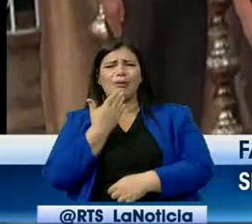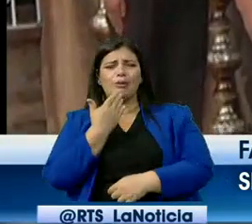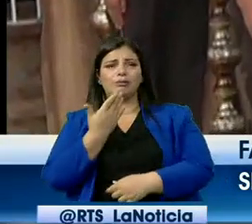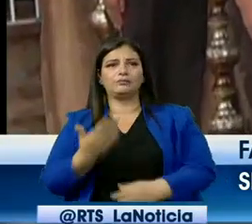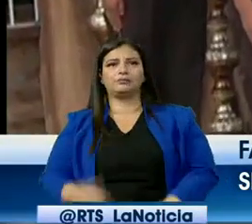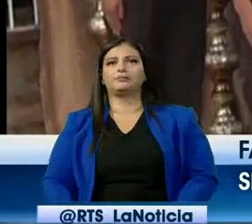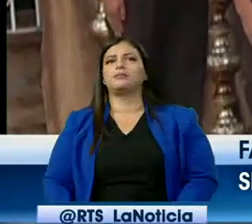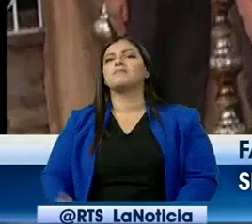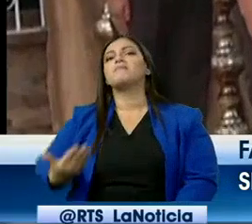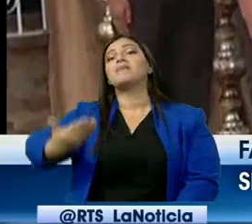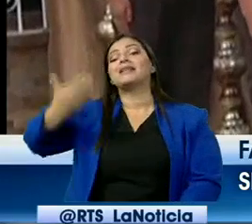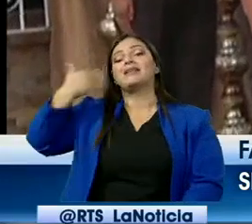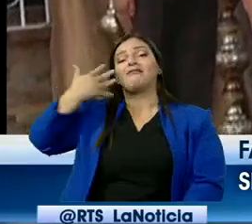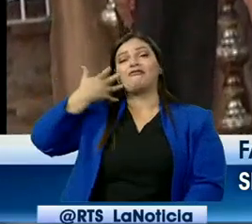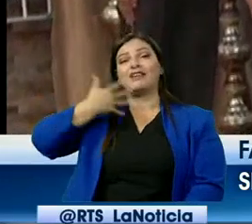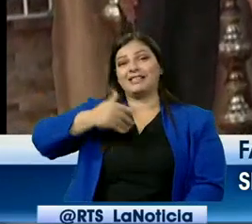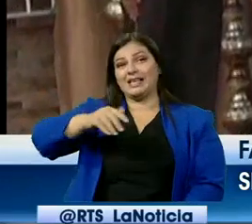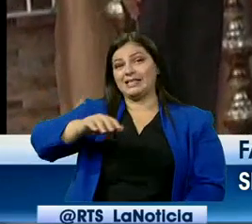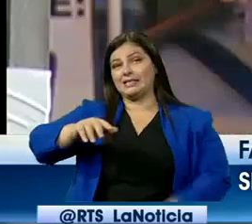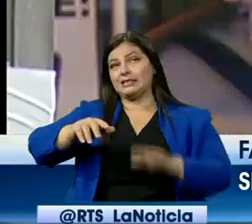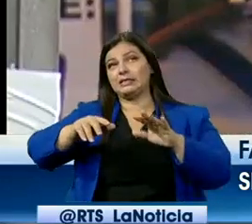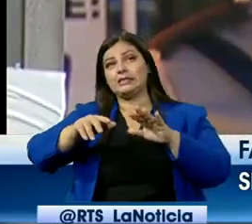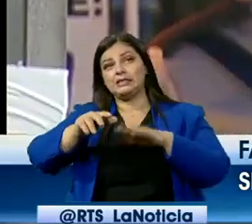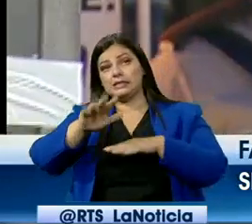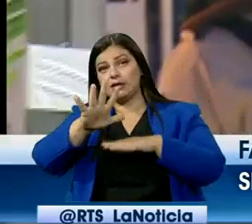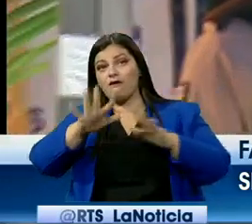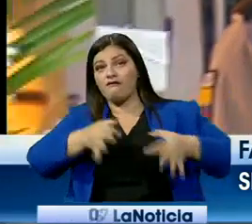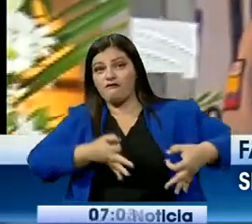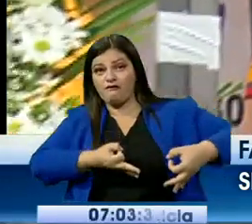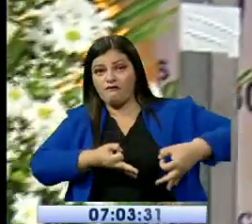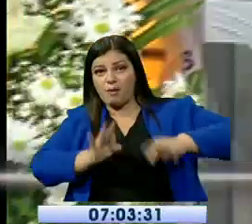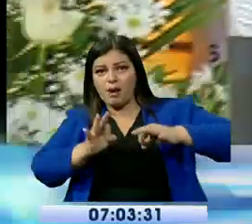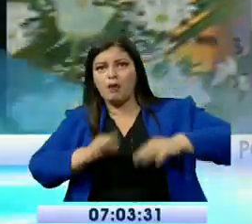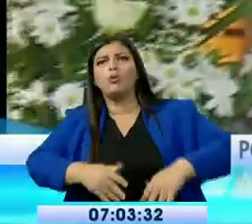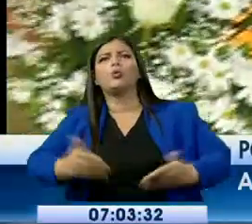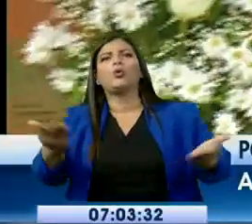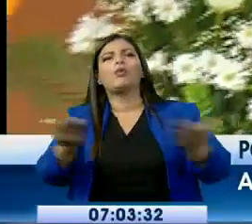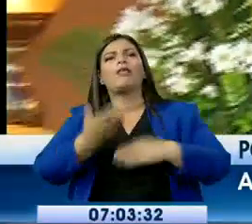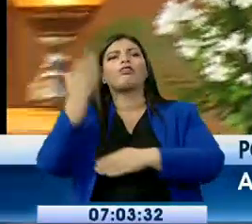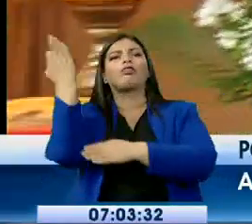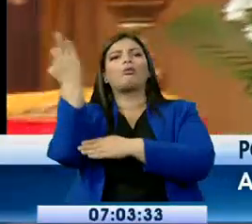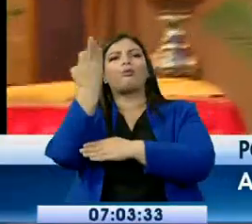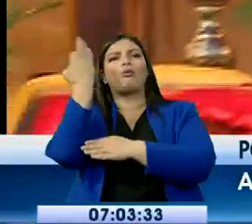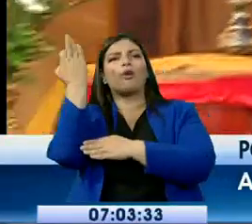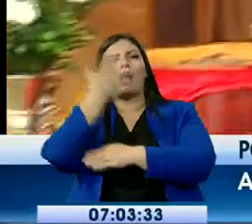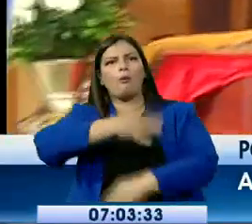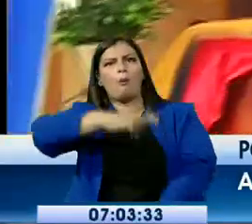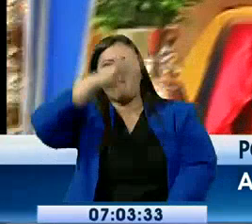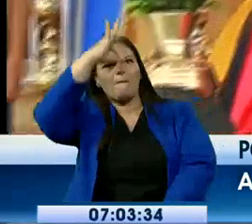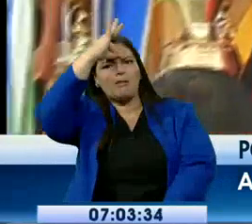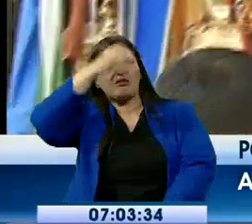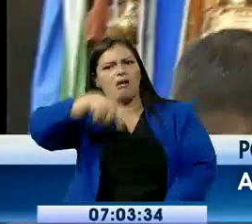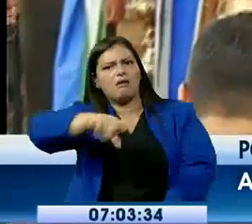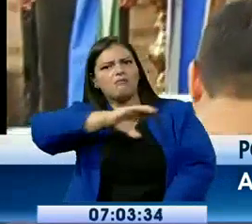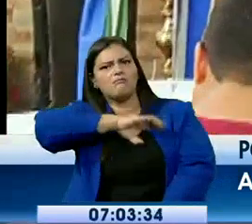Tungurahua falleció también a causa del virus AH1N1, según sus